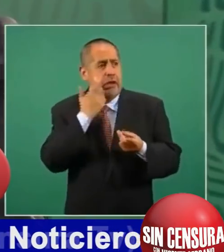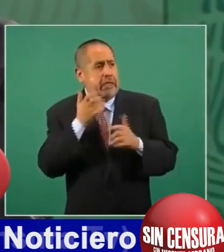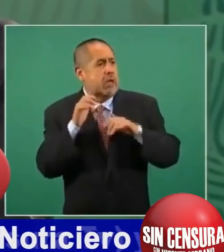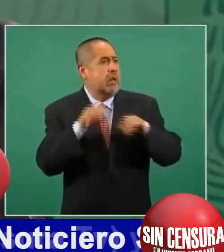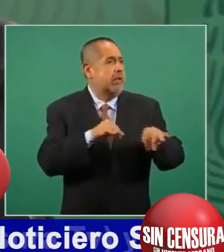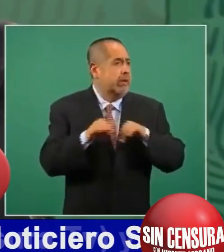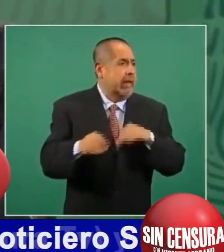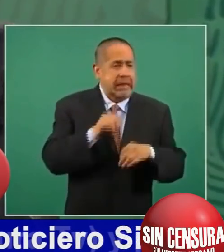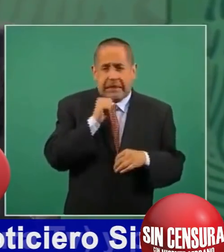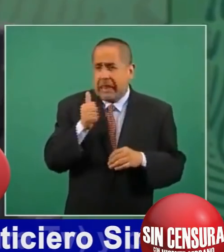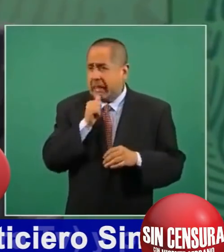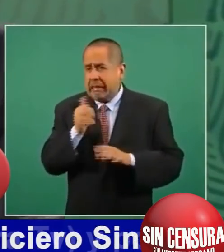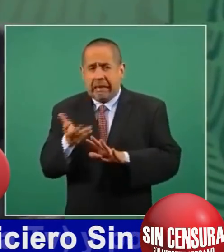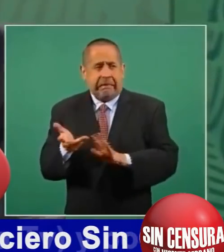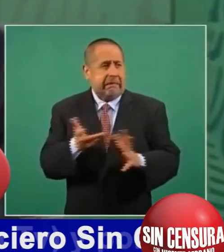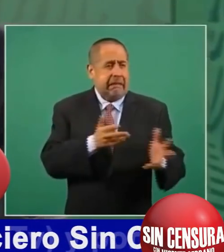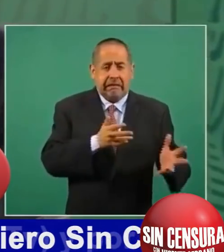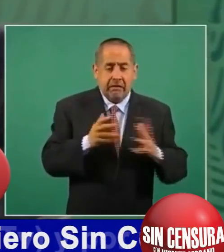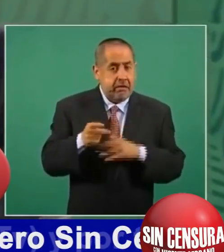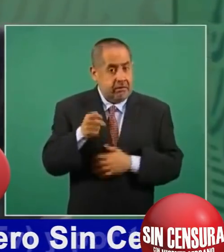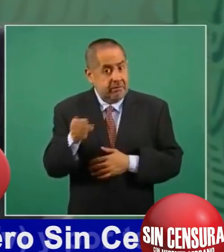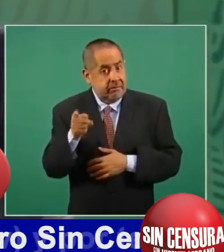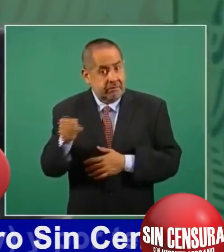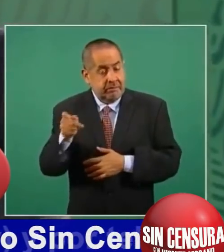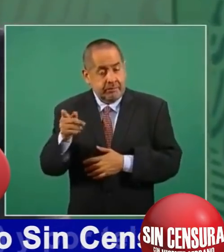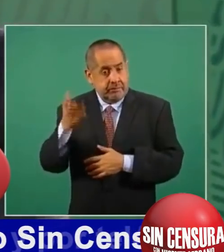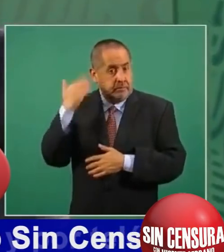Fueron de los estados